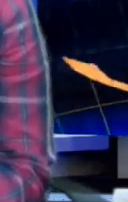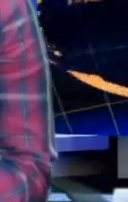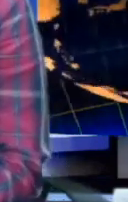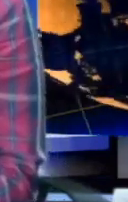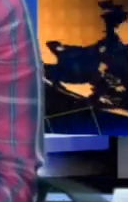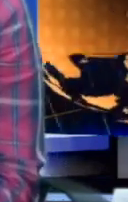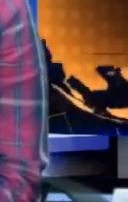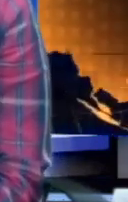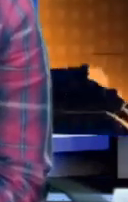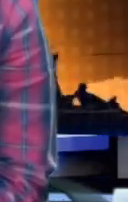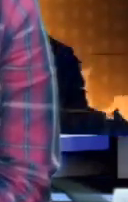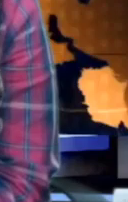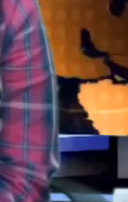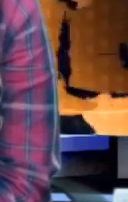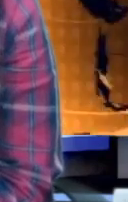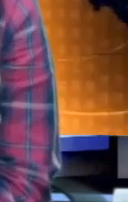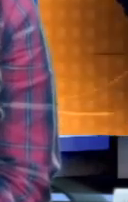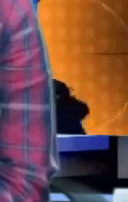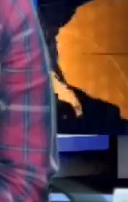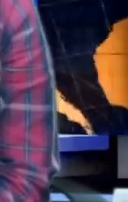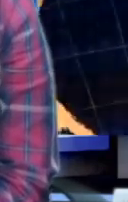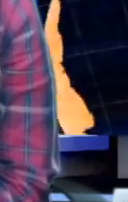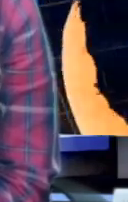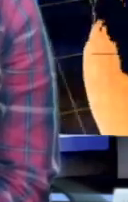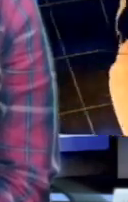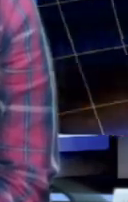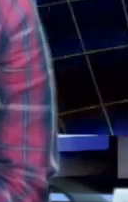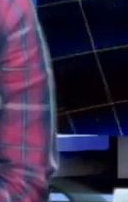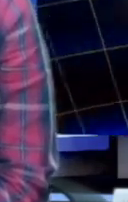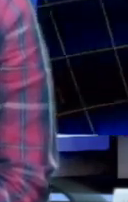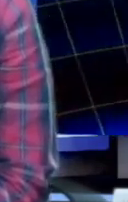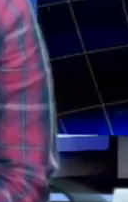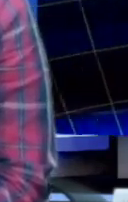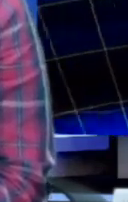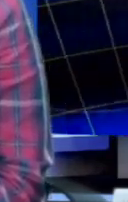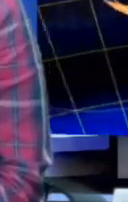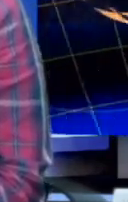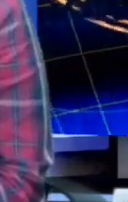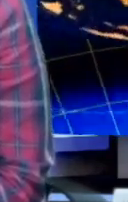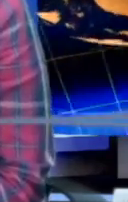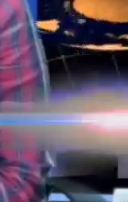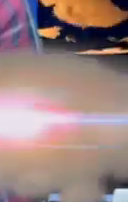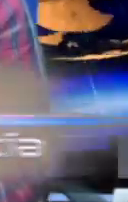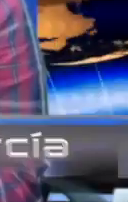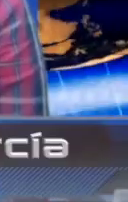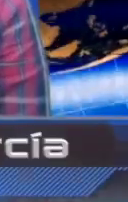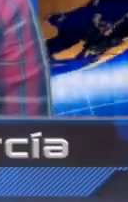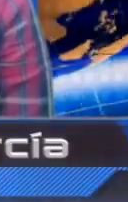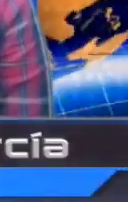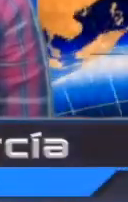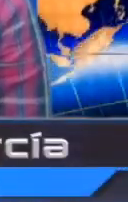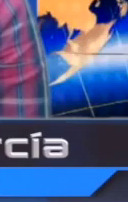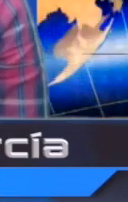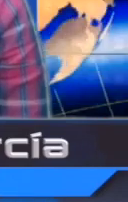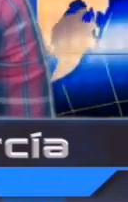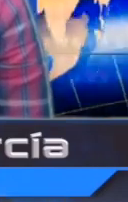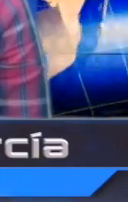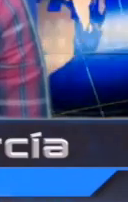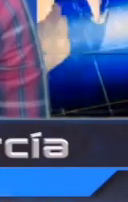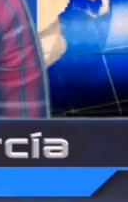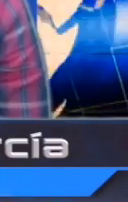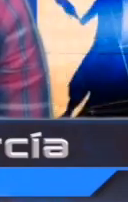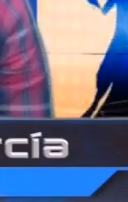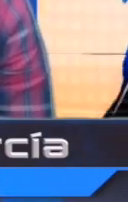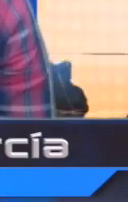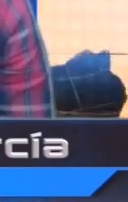los trabajadores mexicanos. Yo soy Carolina García de la Unidad de Investigación de Patria 24/7. Suscríbanse a nuestro canal,